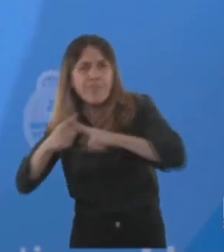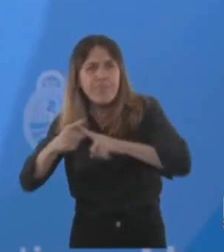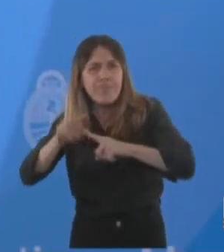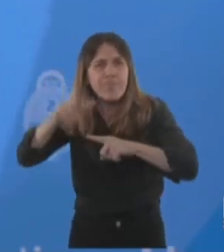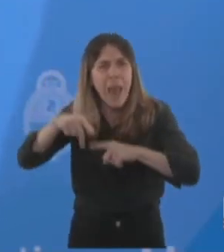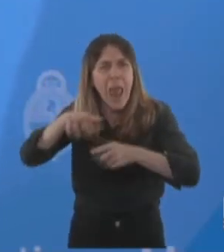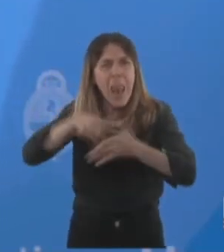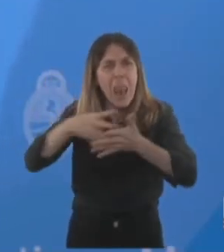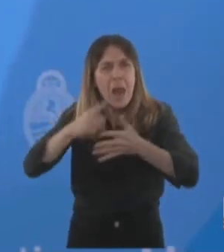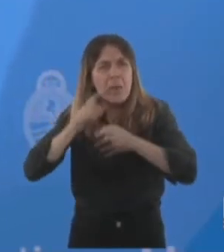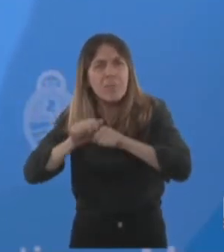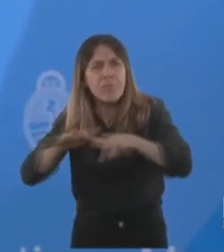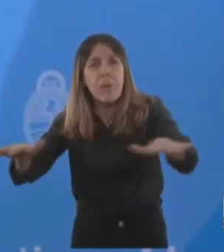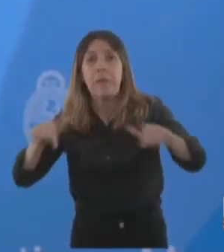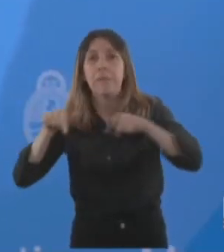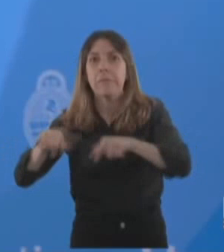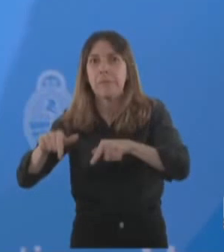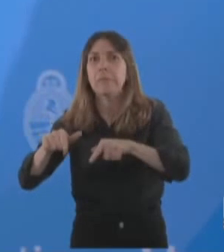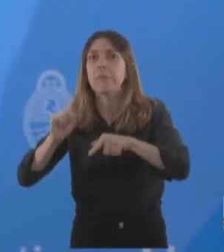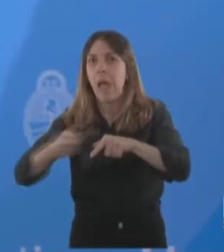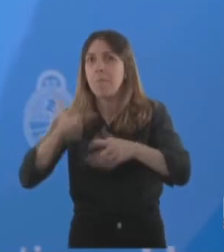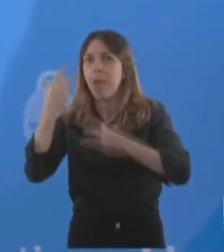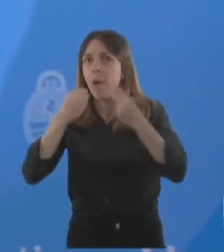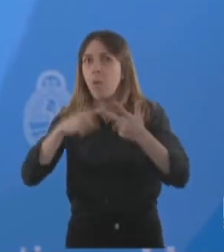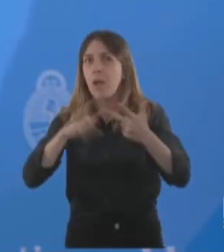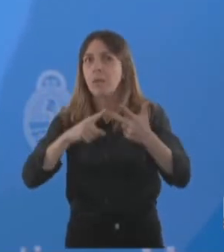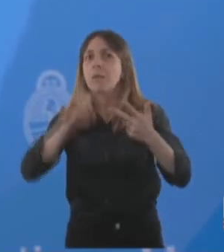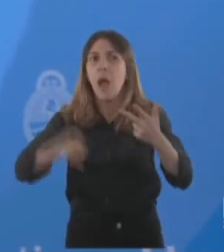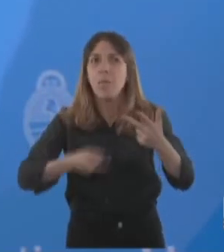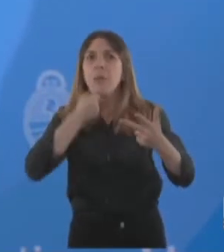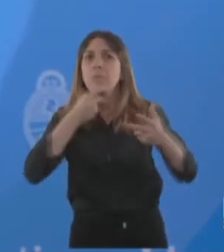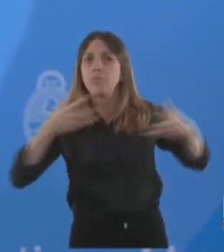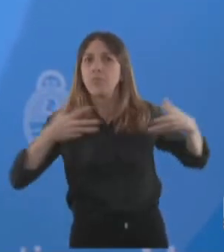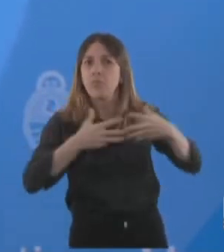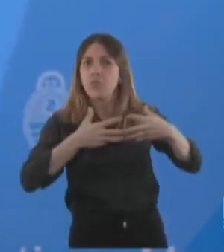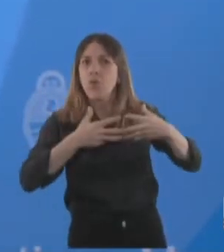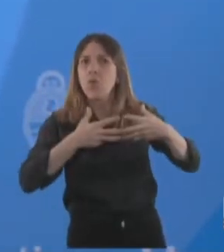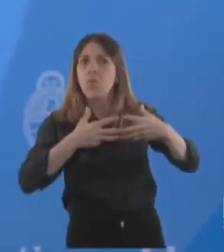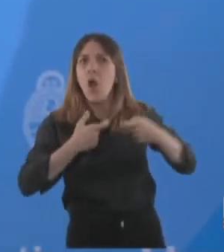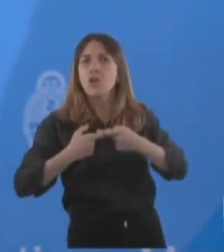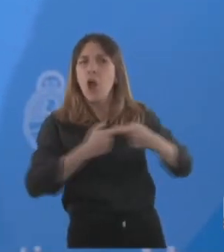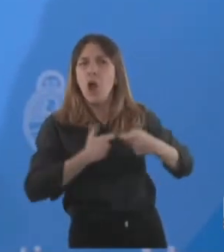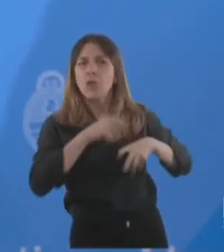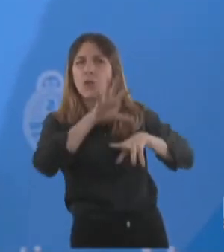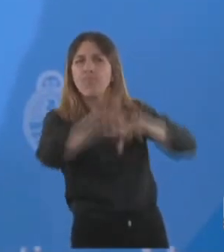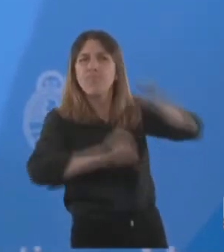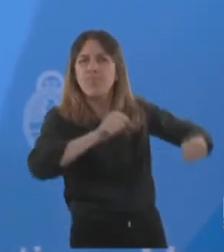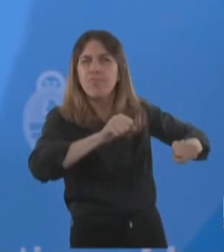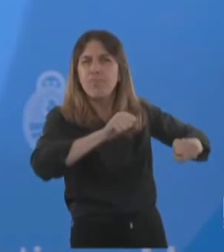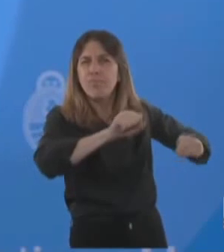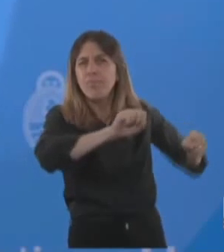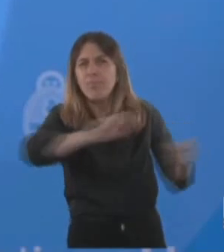este tiempo. También nos preocupa la trata de personas y otras formas de crimen organizado que